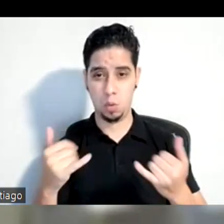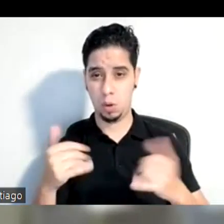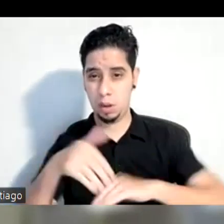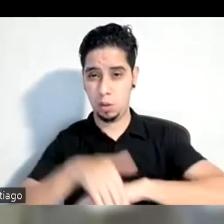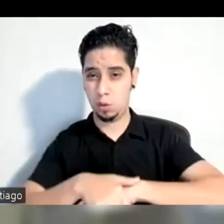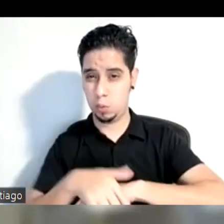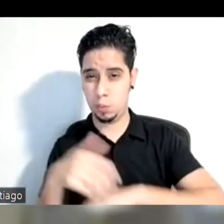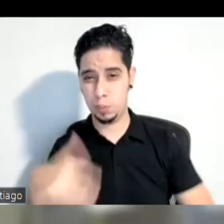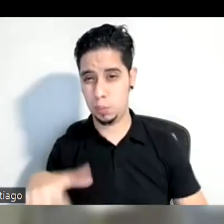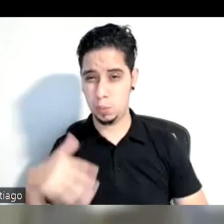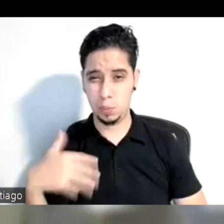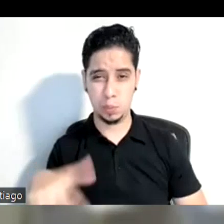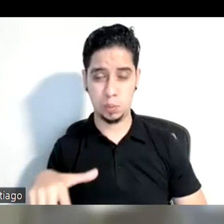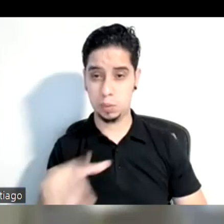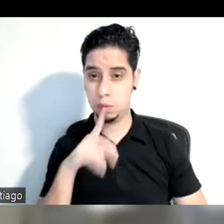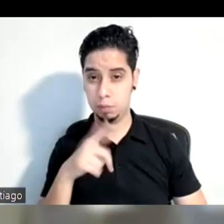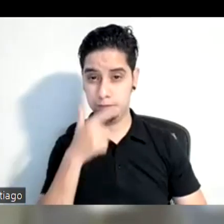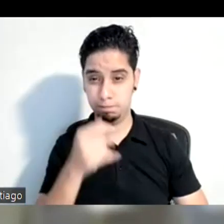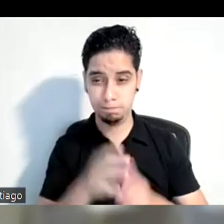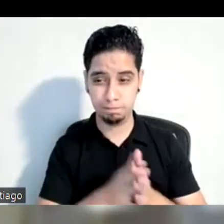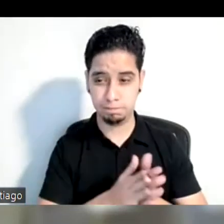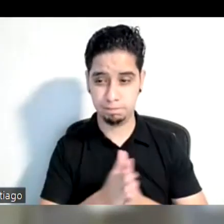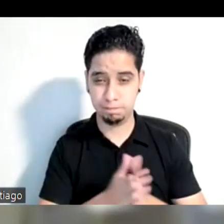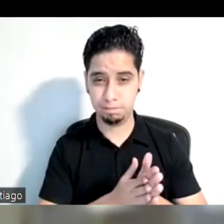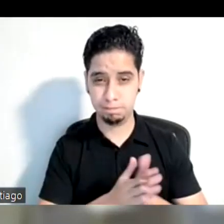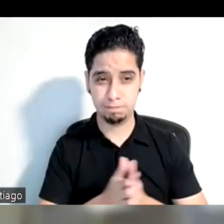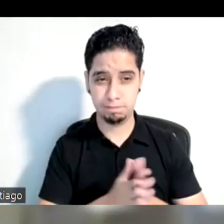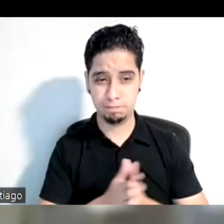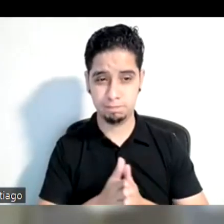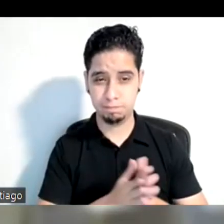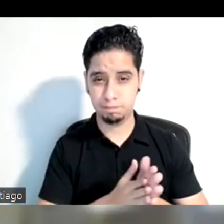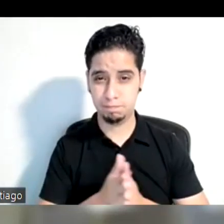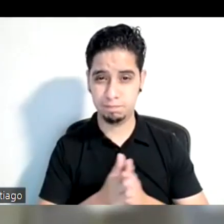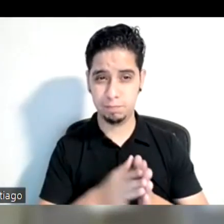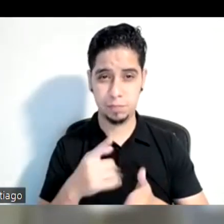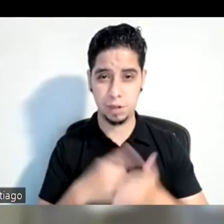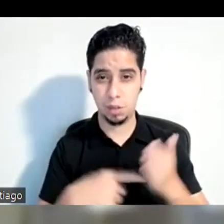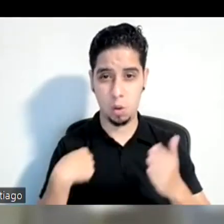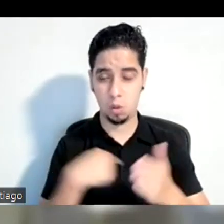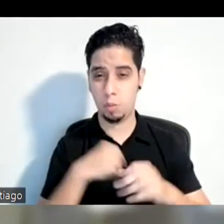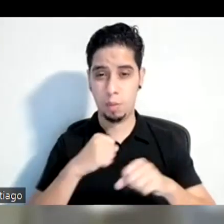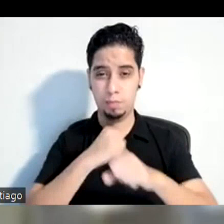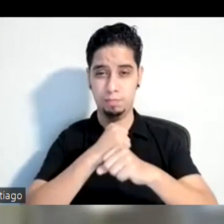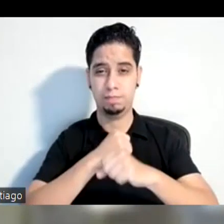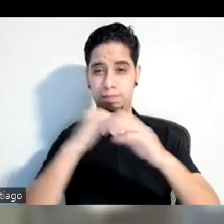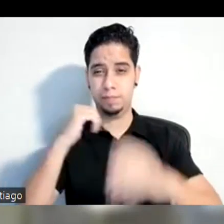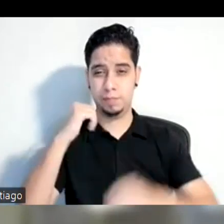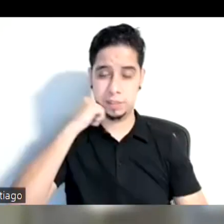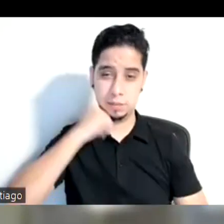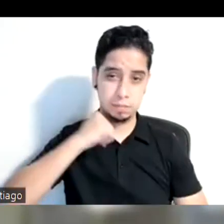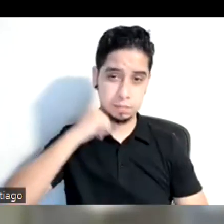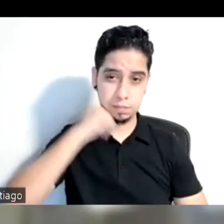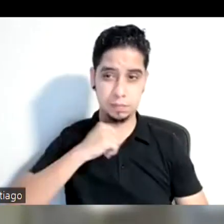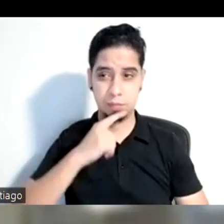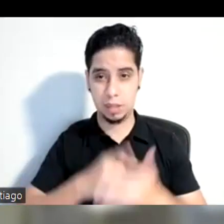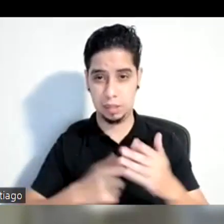hoy, es interesante que nos imaginemos el día a día que atraviesa